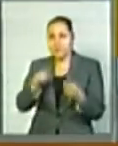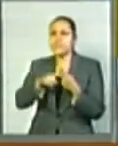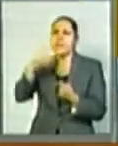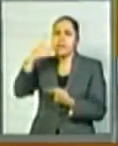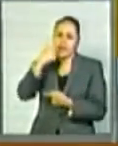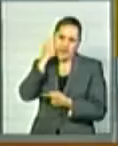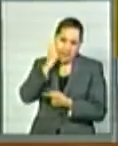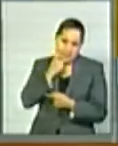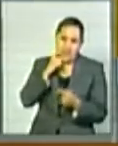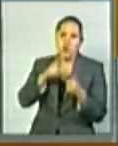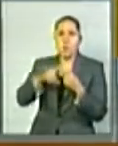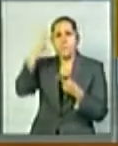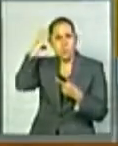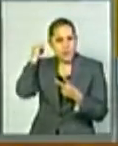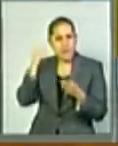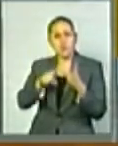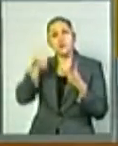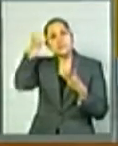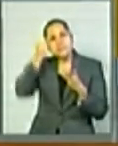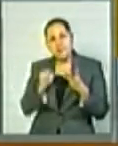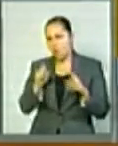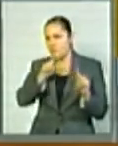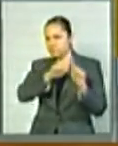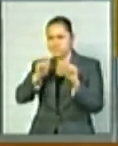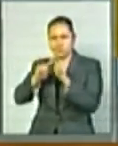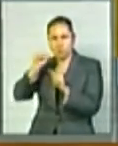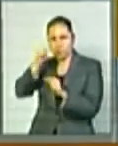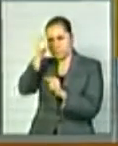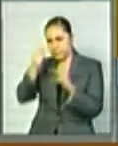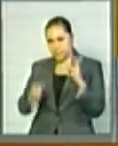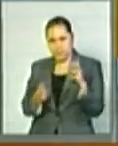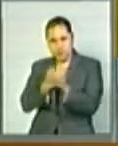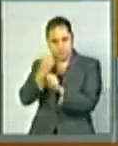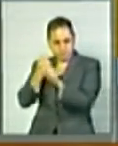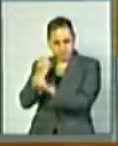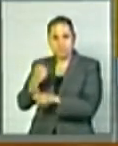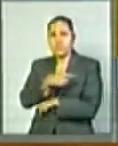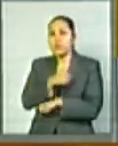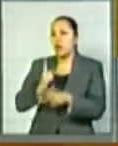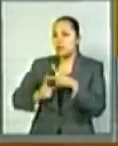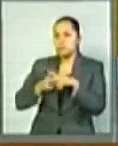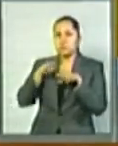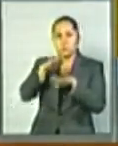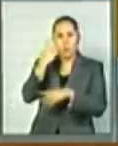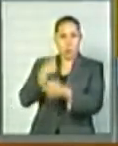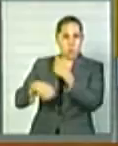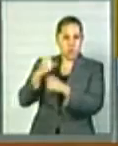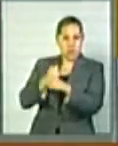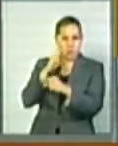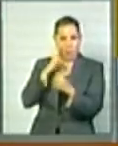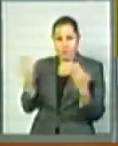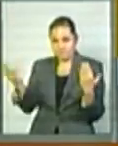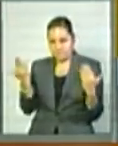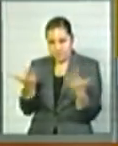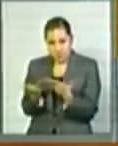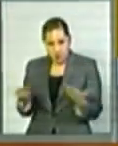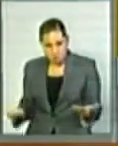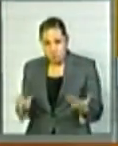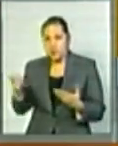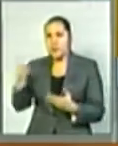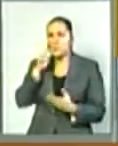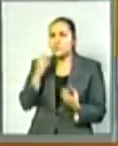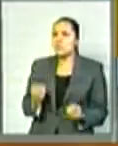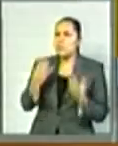Sinaloa, entre otros. Entre los cambios porcentuales con respecto al año anterior, encontramos que la tasa de homicidios